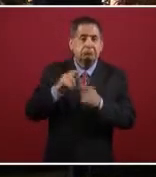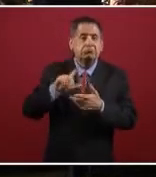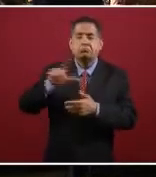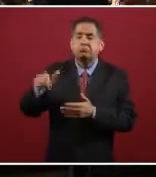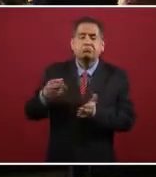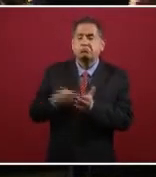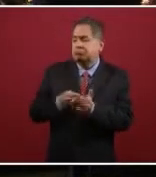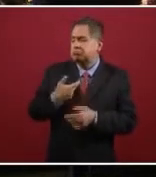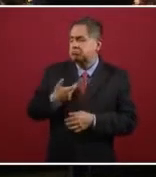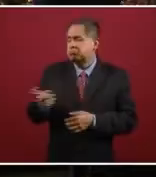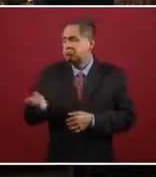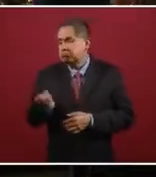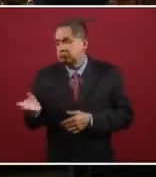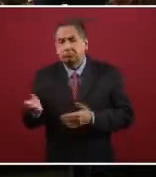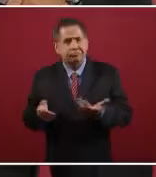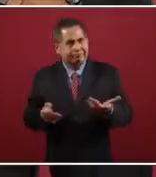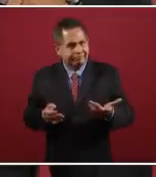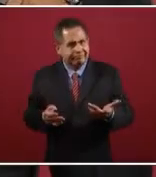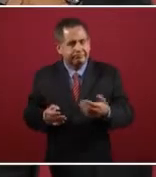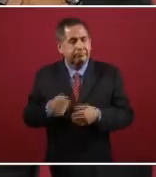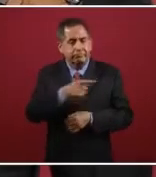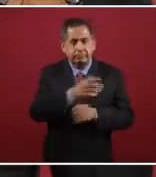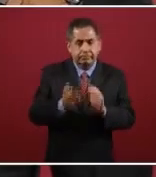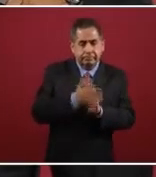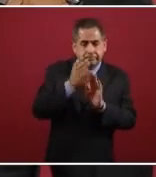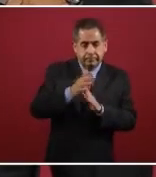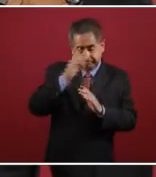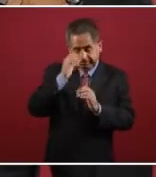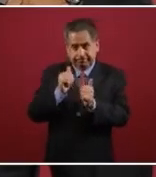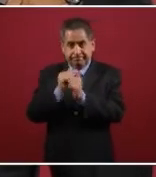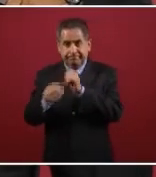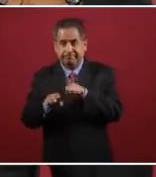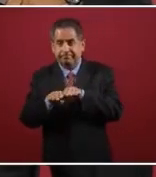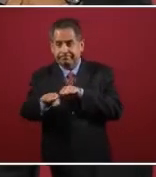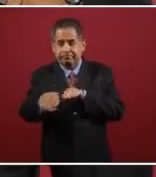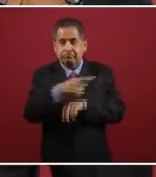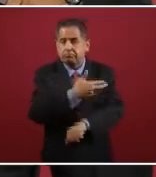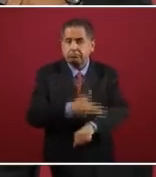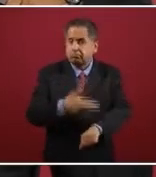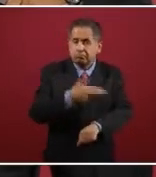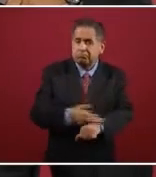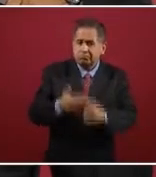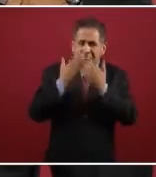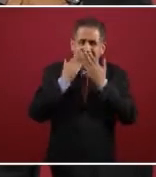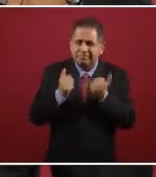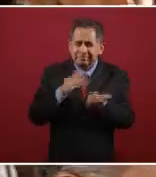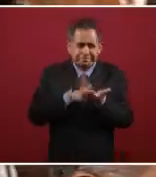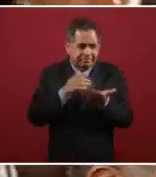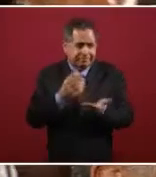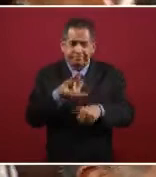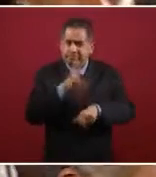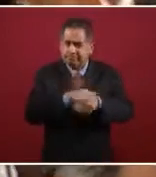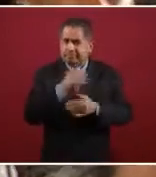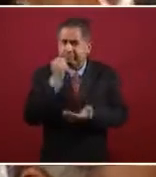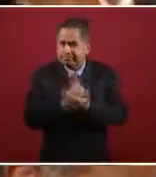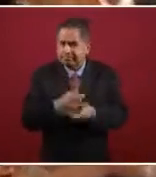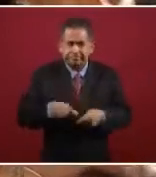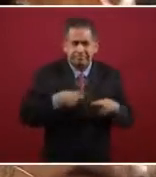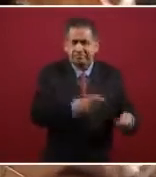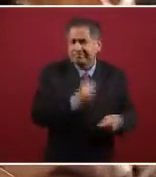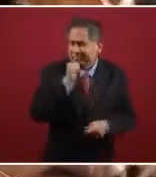carretera urbana siervo de la nación y la cual no tiene sus trámites administrativos las preguntas serían